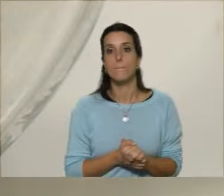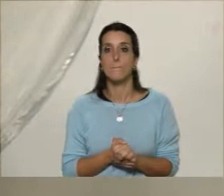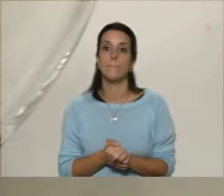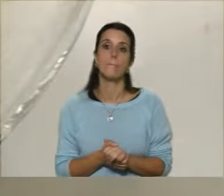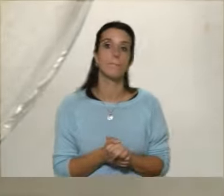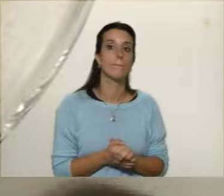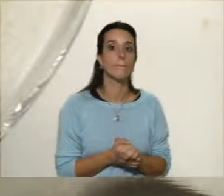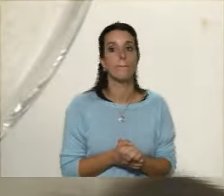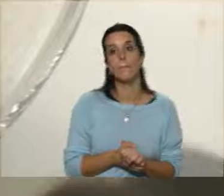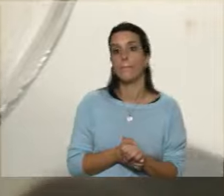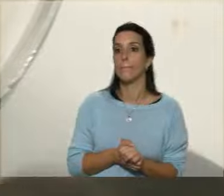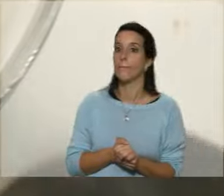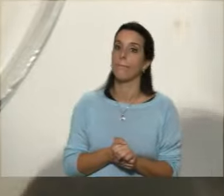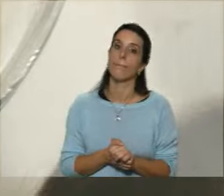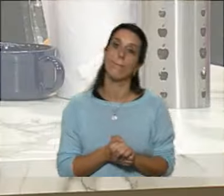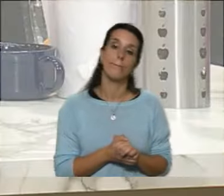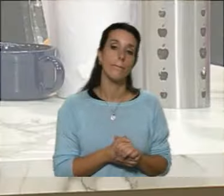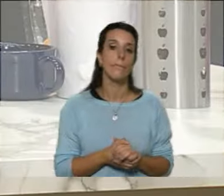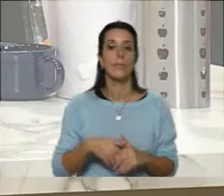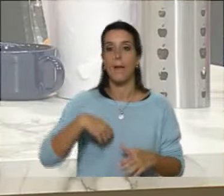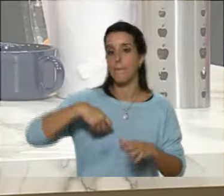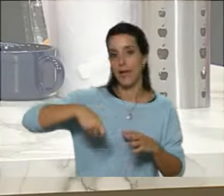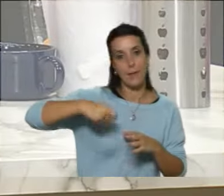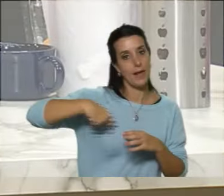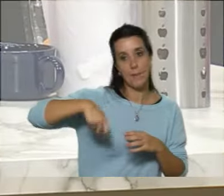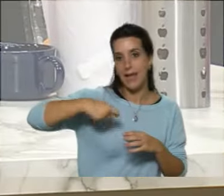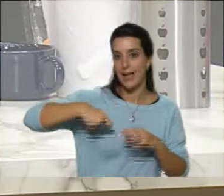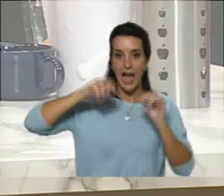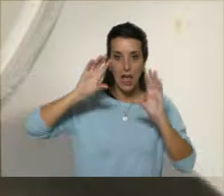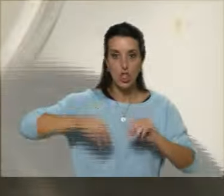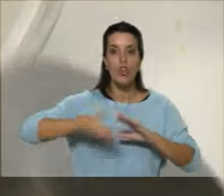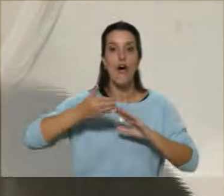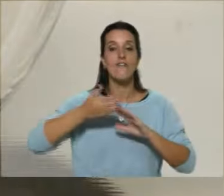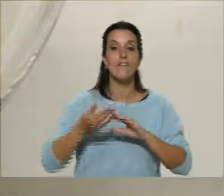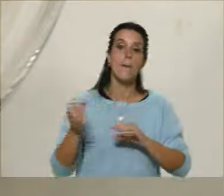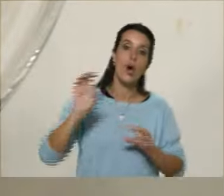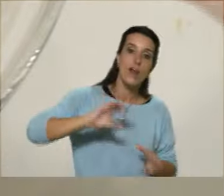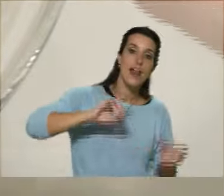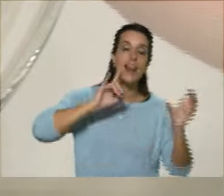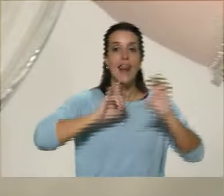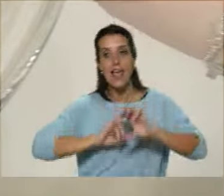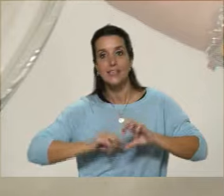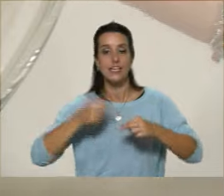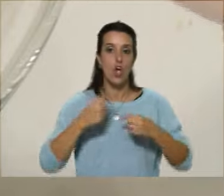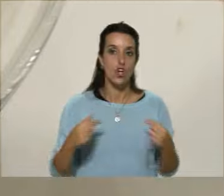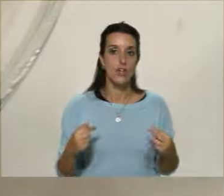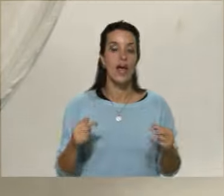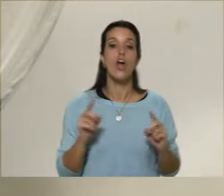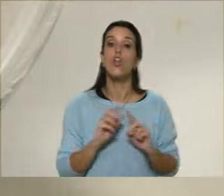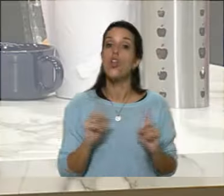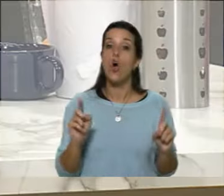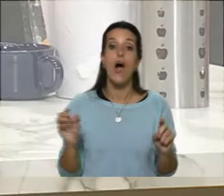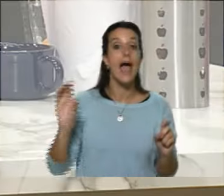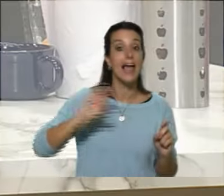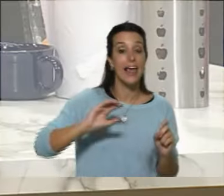acá. Vas mezclando bien. Vas alternando con la leche. No le